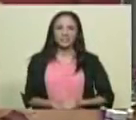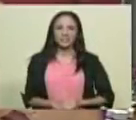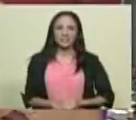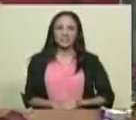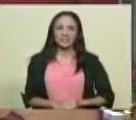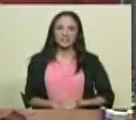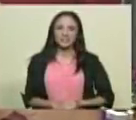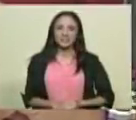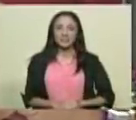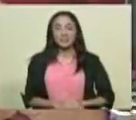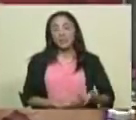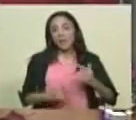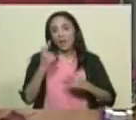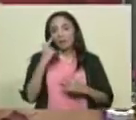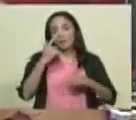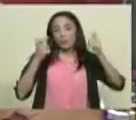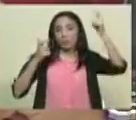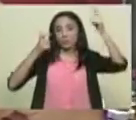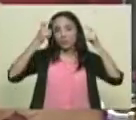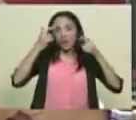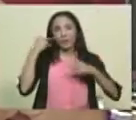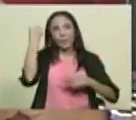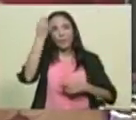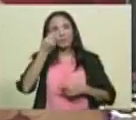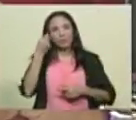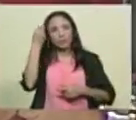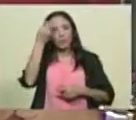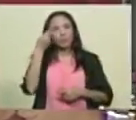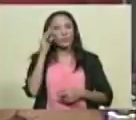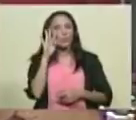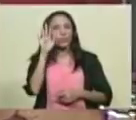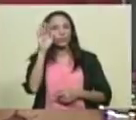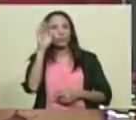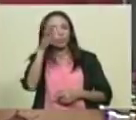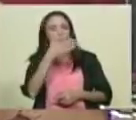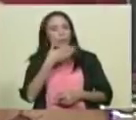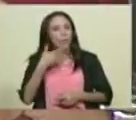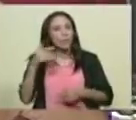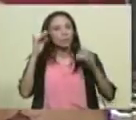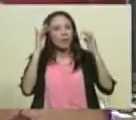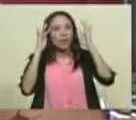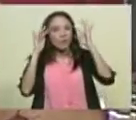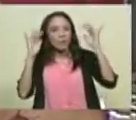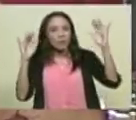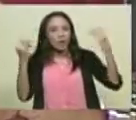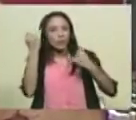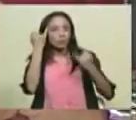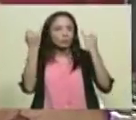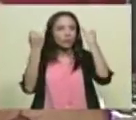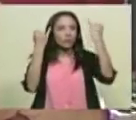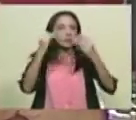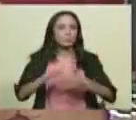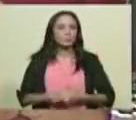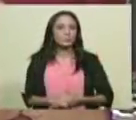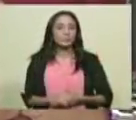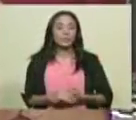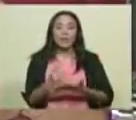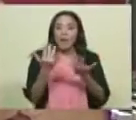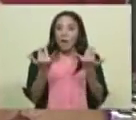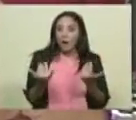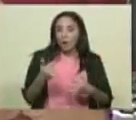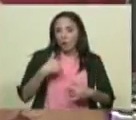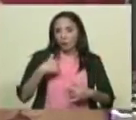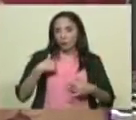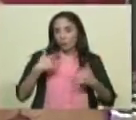Ahí viene el comandante Chávez, mira. Pensando la patria. Soñando la patria. Y ahora va su hijo,